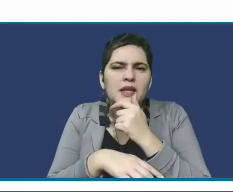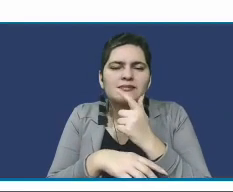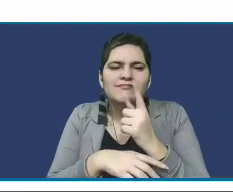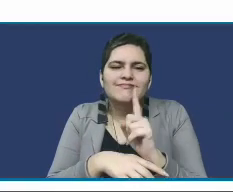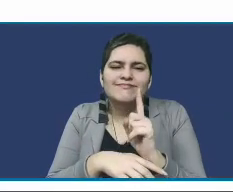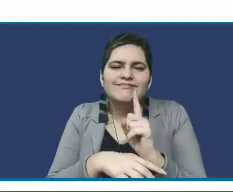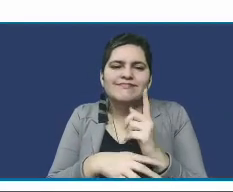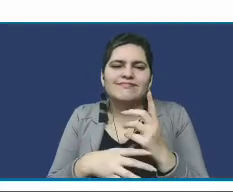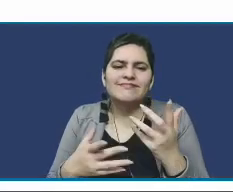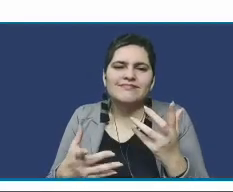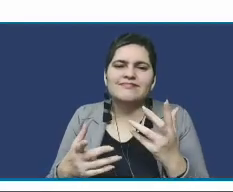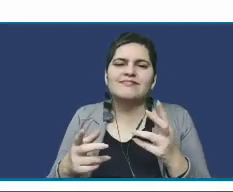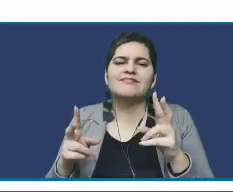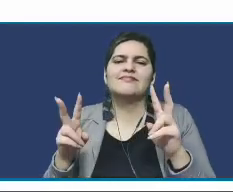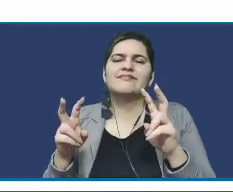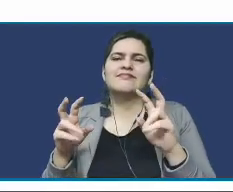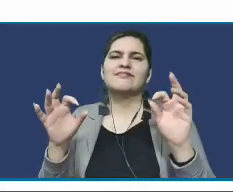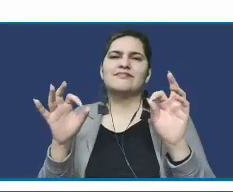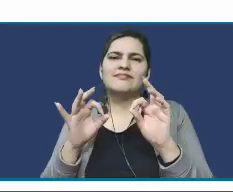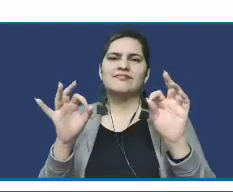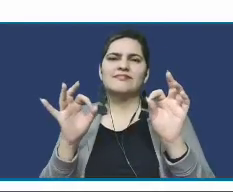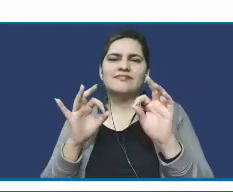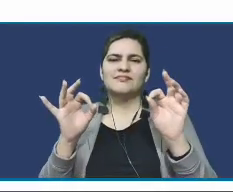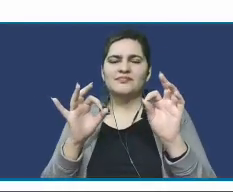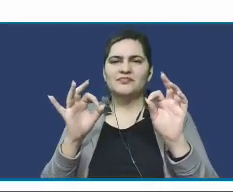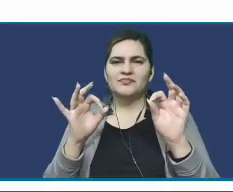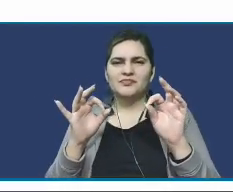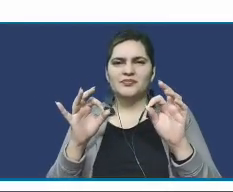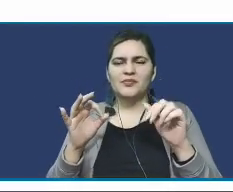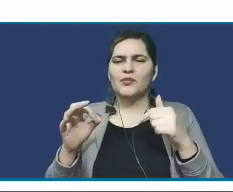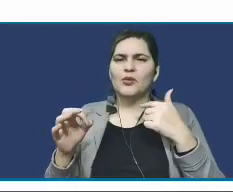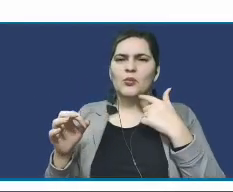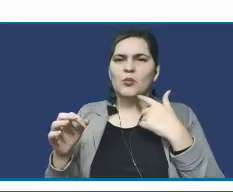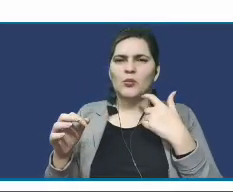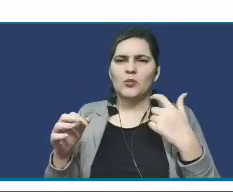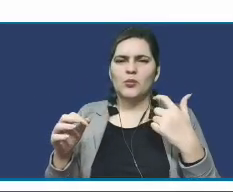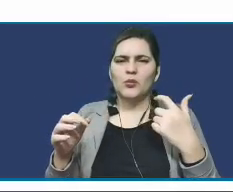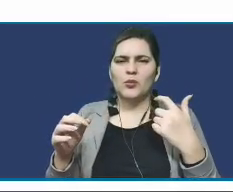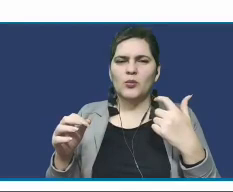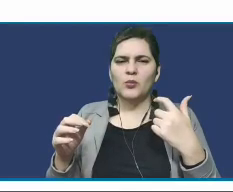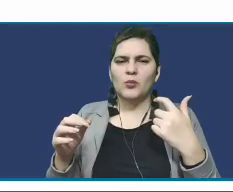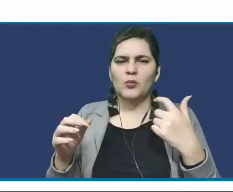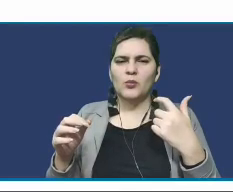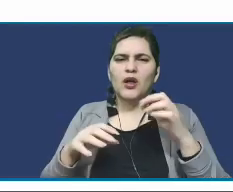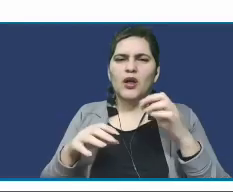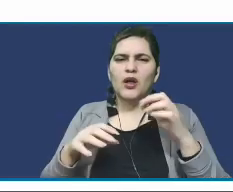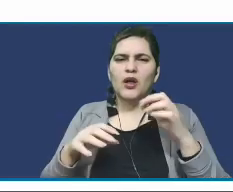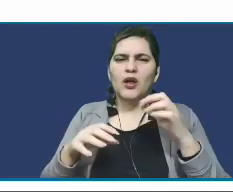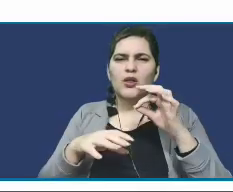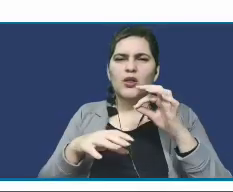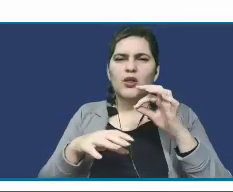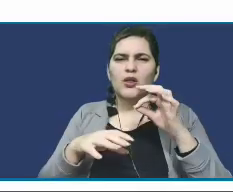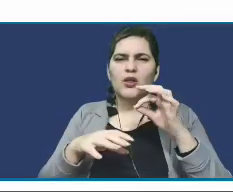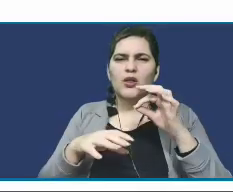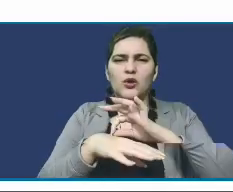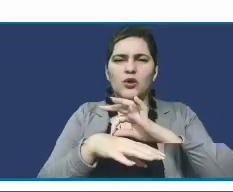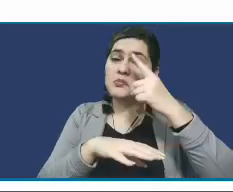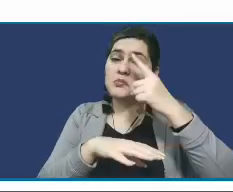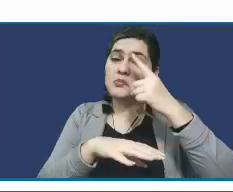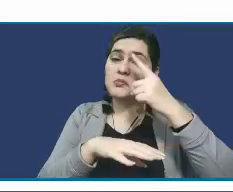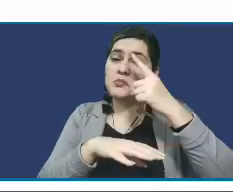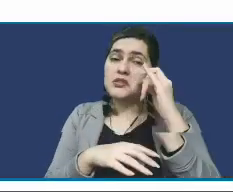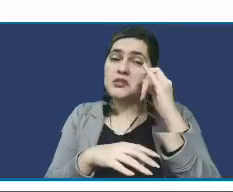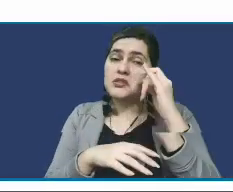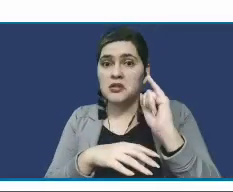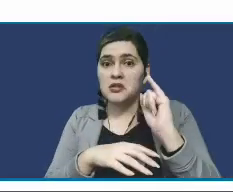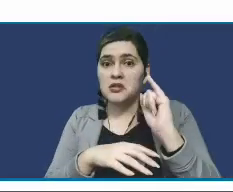era en el fondo para decir por qué incluso los médicos empezaron que sí, parece que es importante porque el gluten,